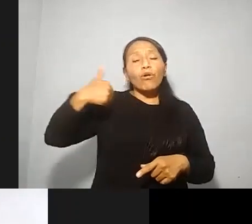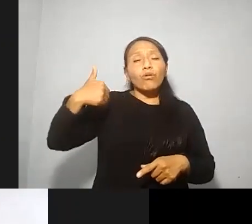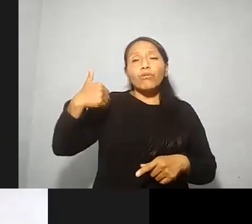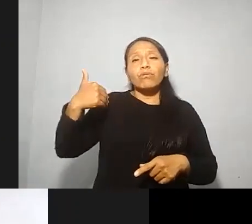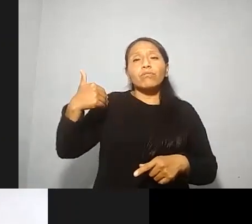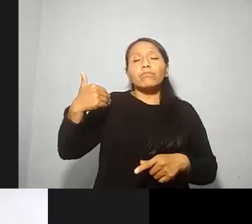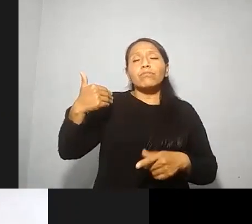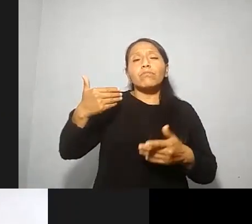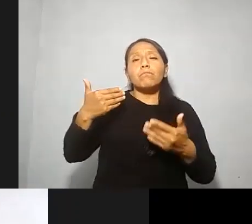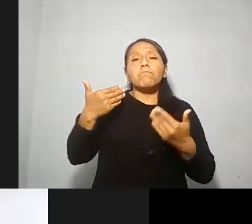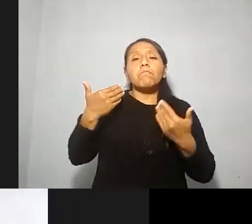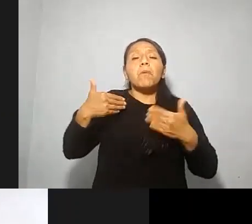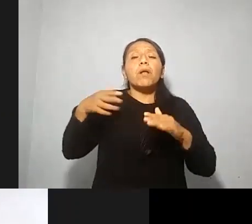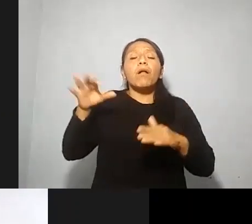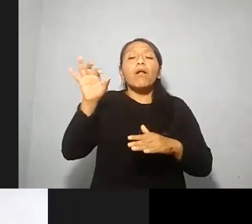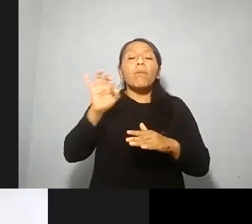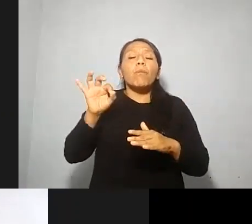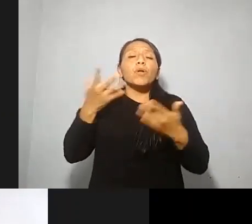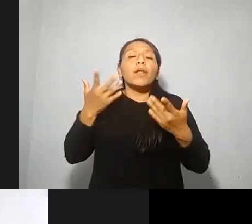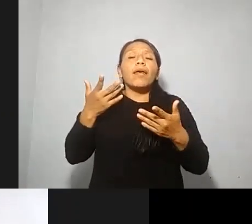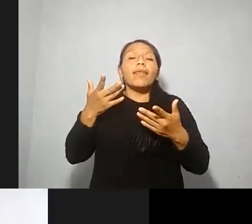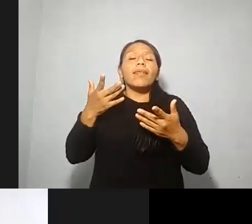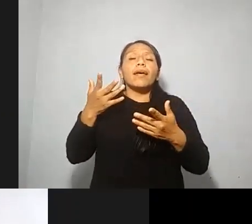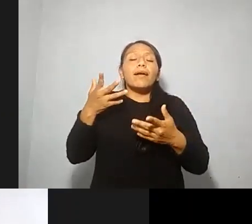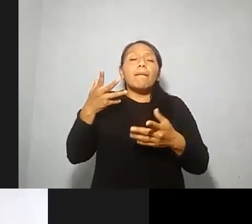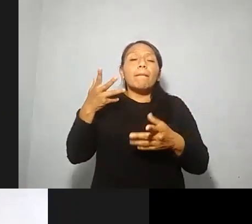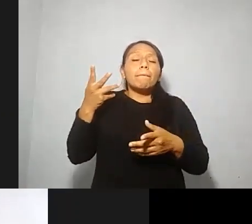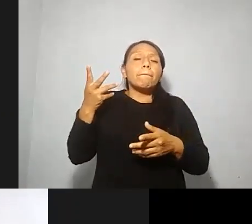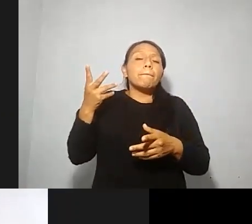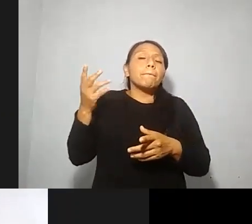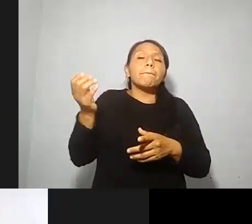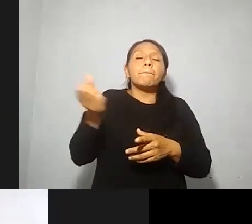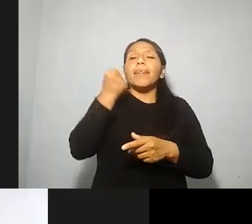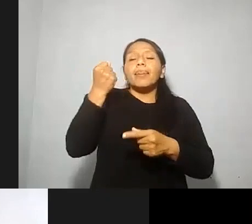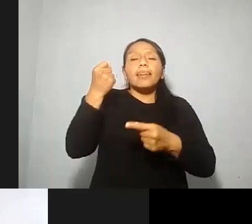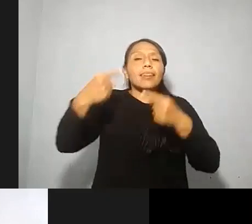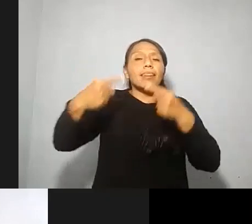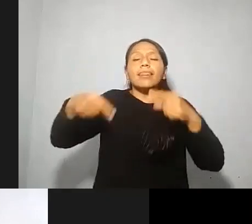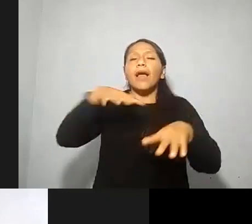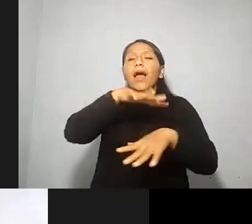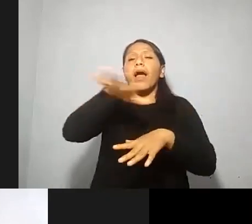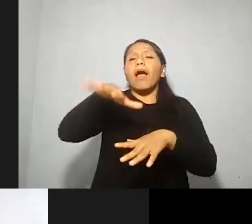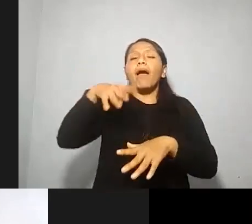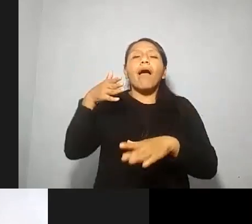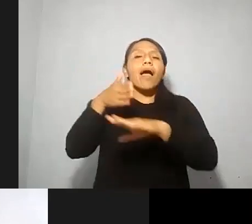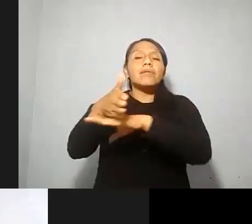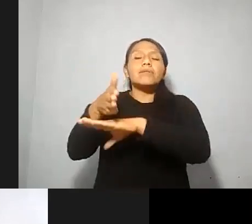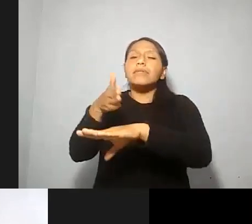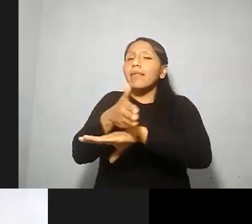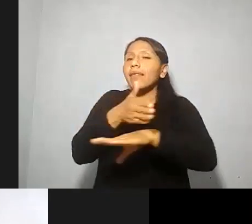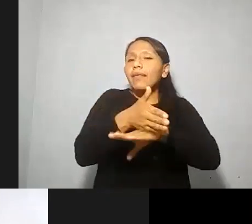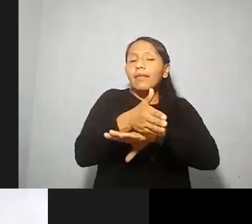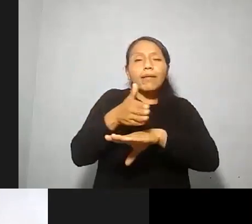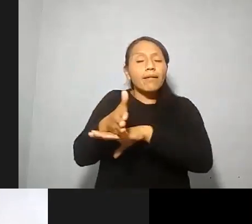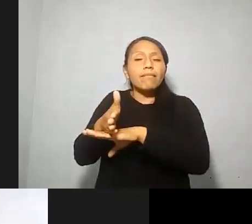posibilidad de acceder a todos los espacios con